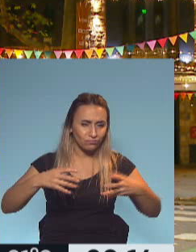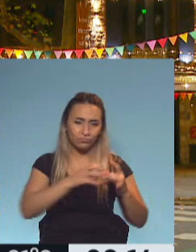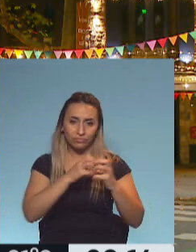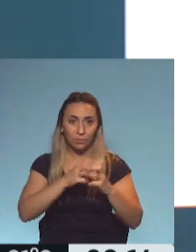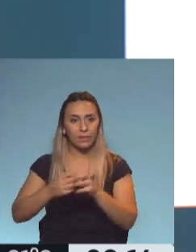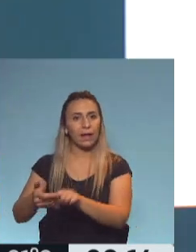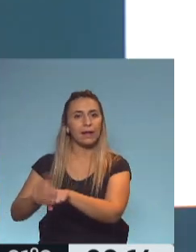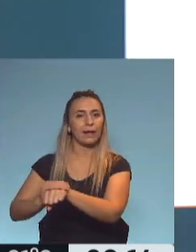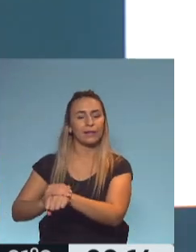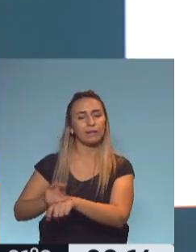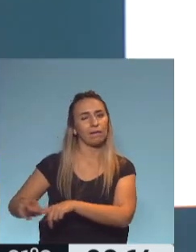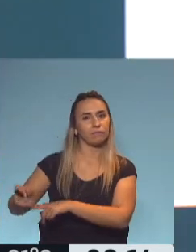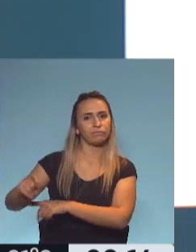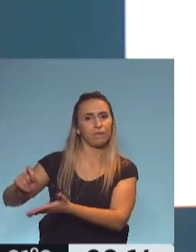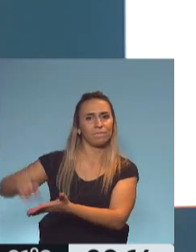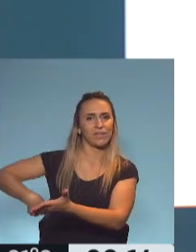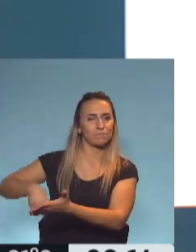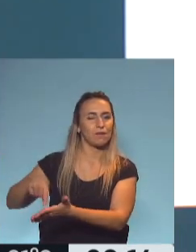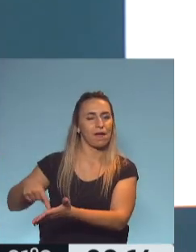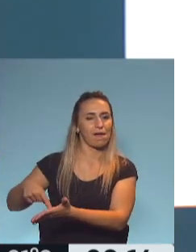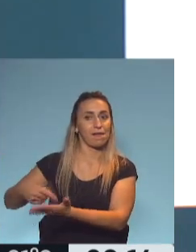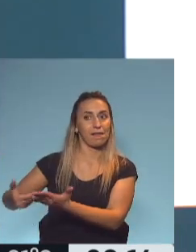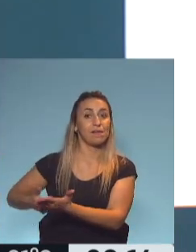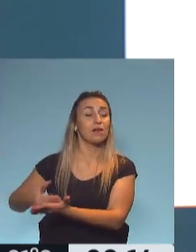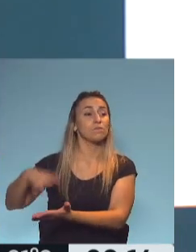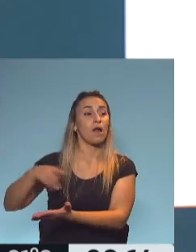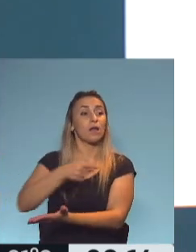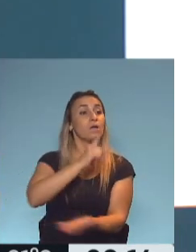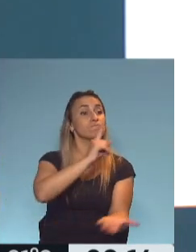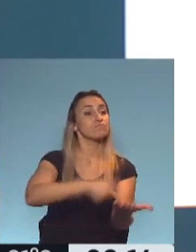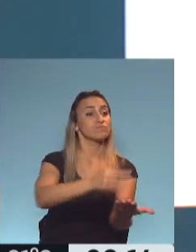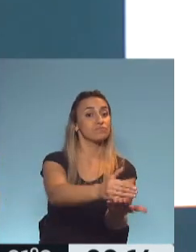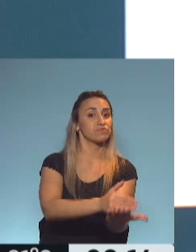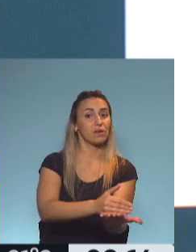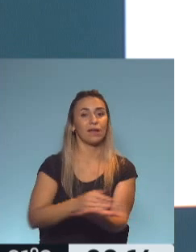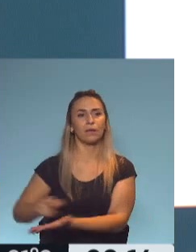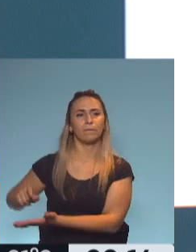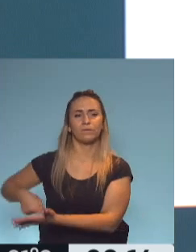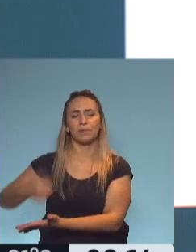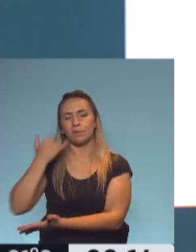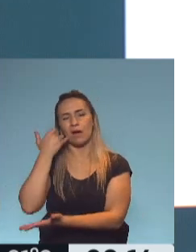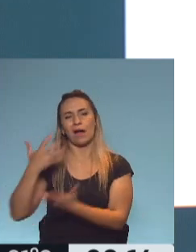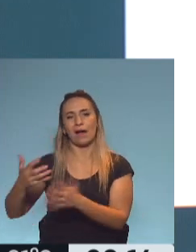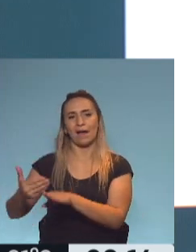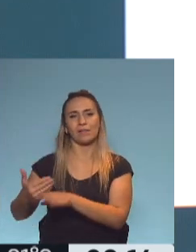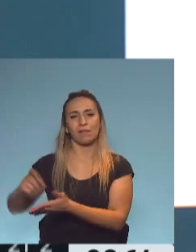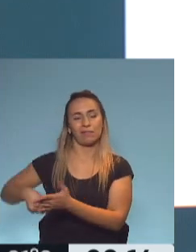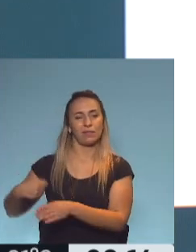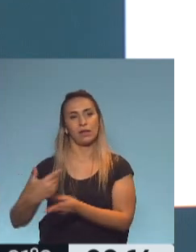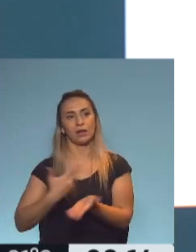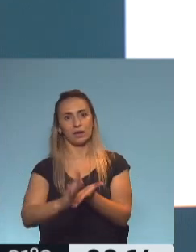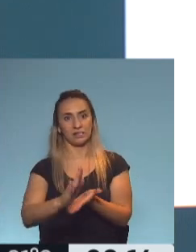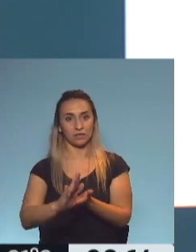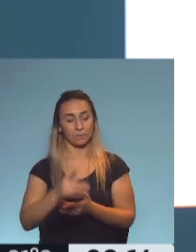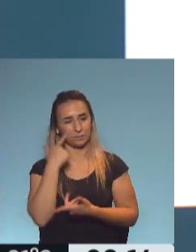el comunicado de Juntos por el Cambio que se anticipaba a cualquier tipo de restricción o anticipaba el rechazo a cualquier tipo de restricción, pero escuchemos lo mejor en boca del presidente